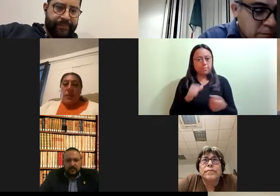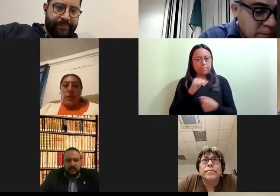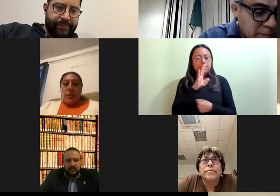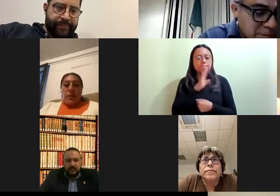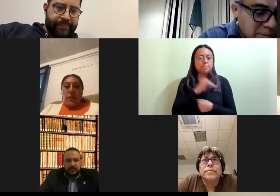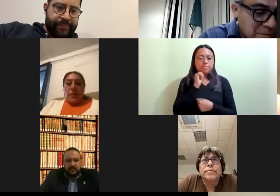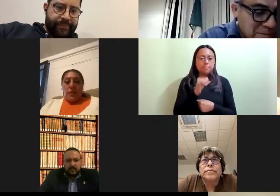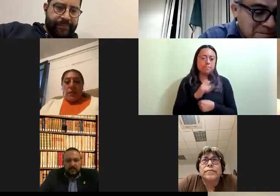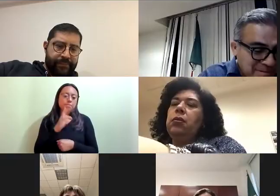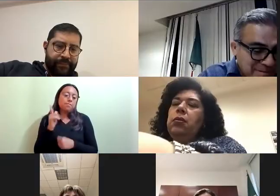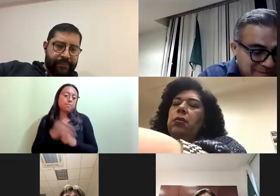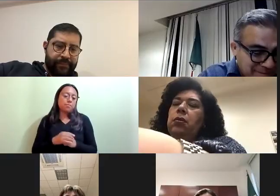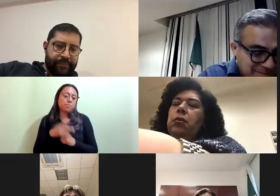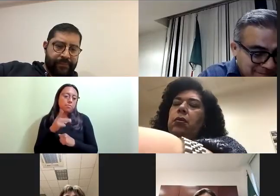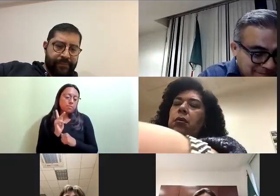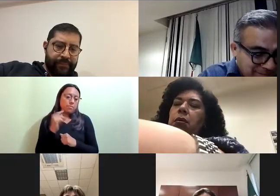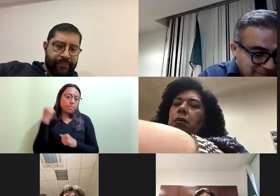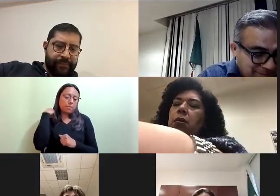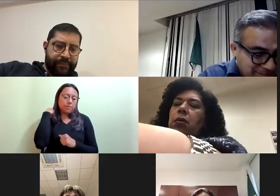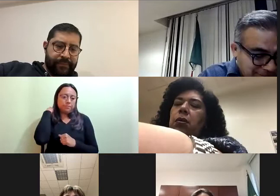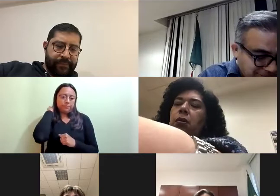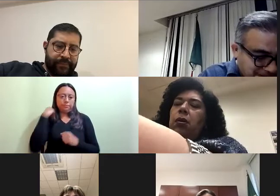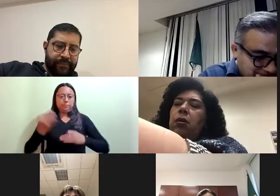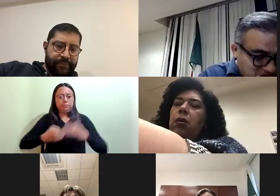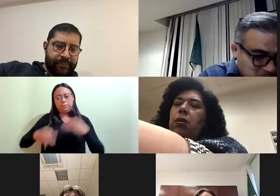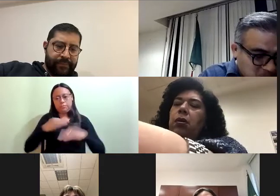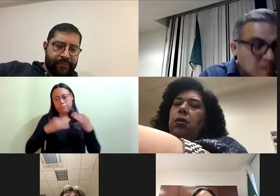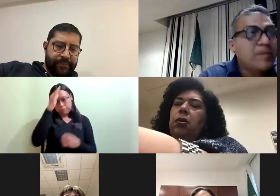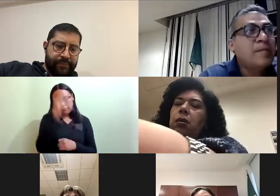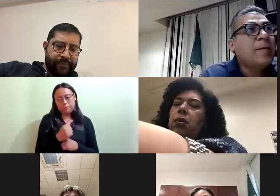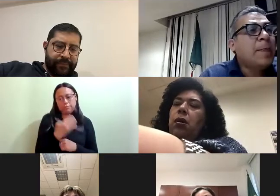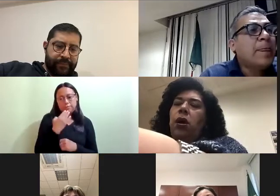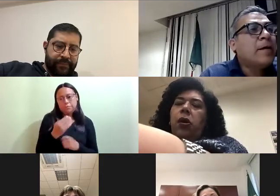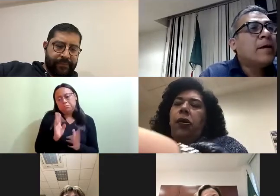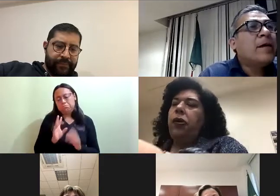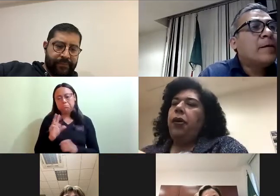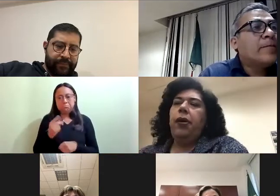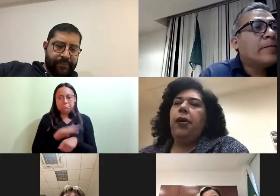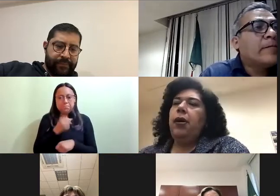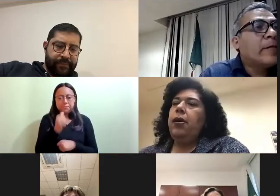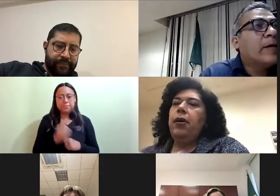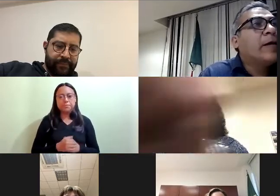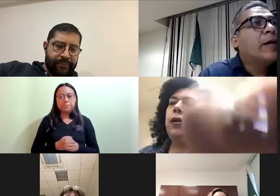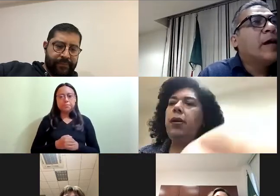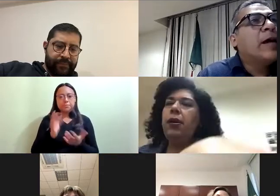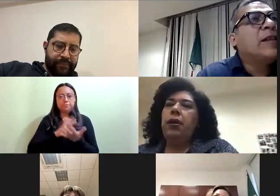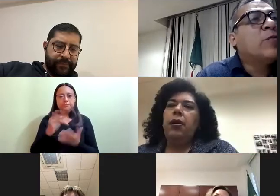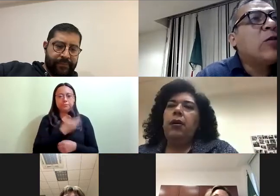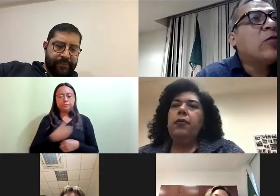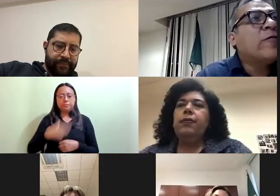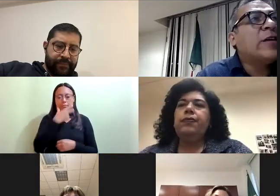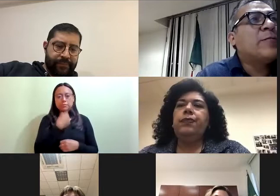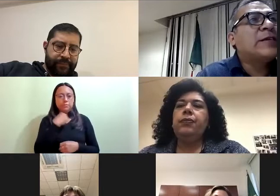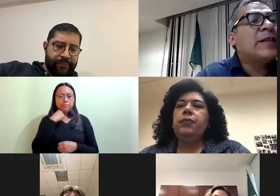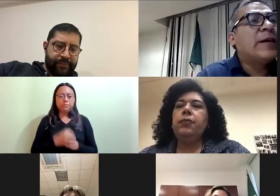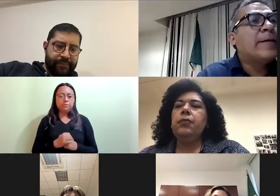pero obviamente si están de acuerdo los demás, si no, no pasa nada. Gracias, presidente. Muy bien, diputado. El Muchas diputado